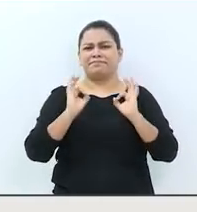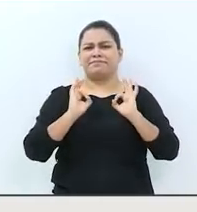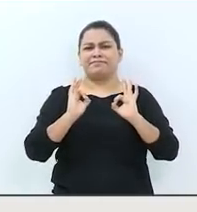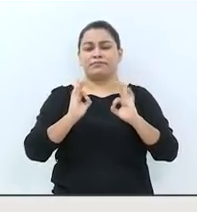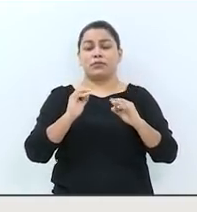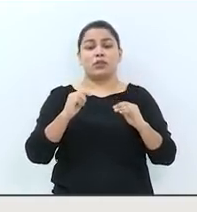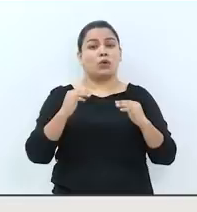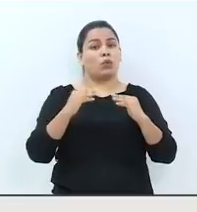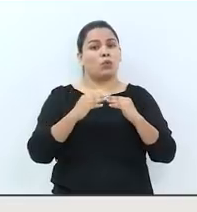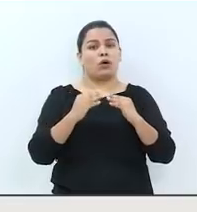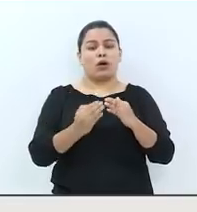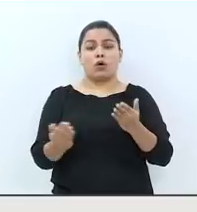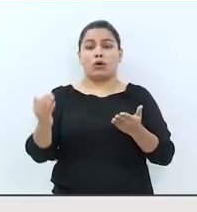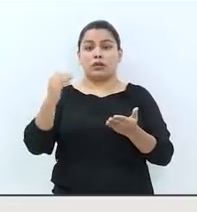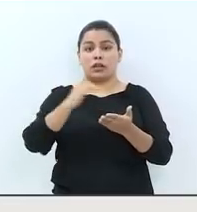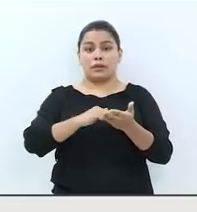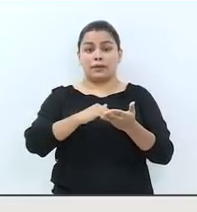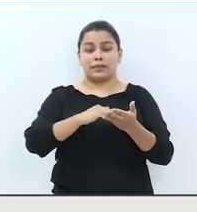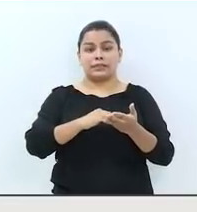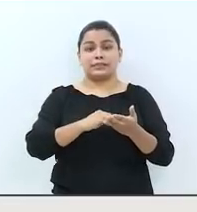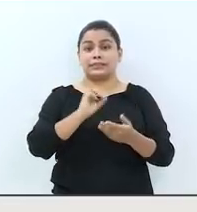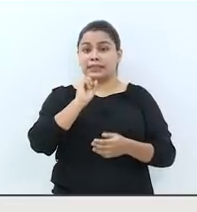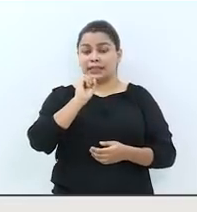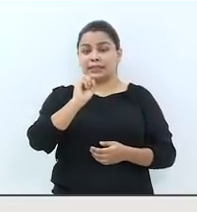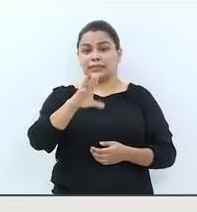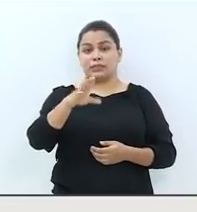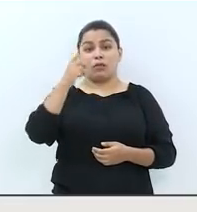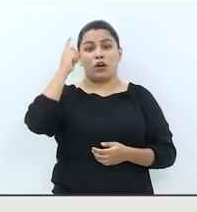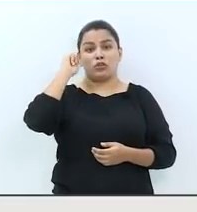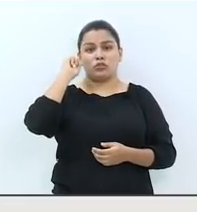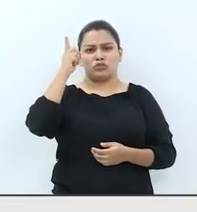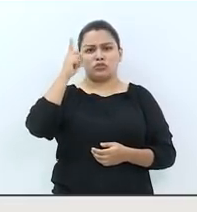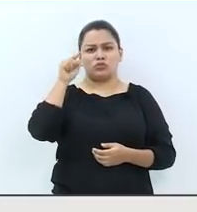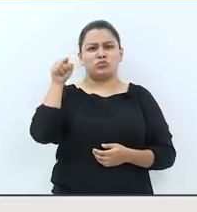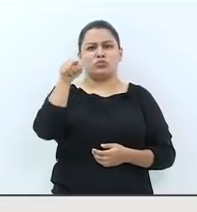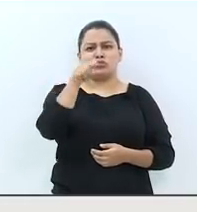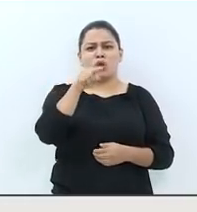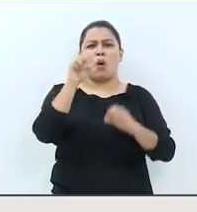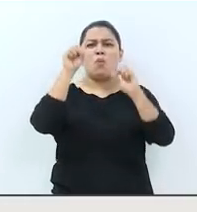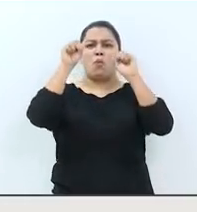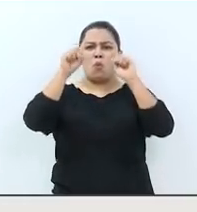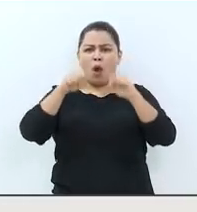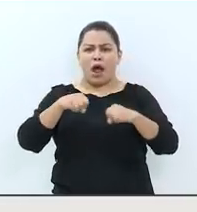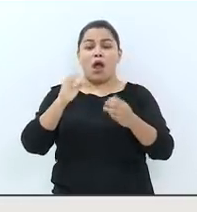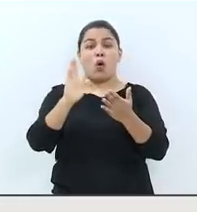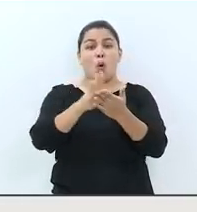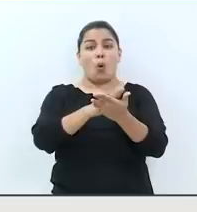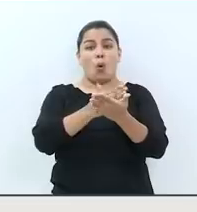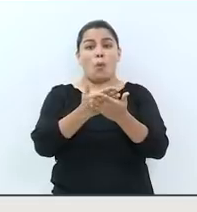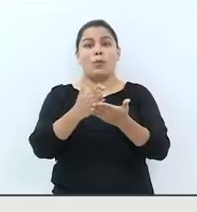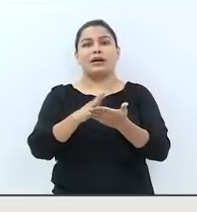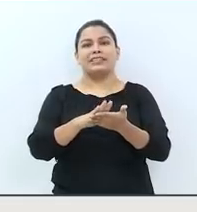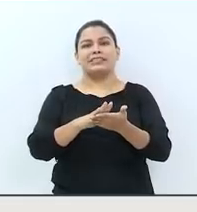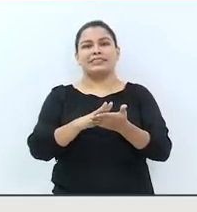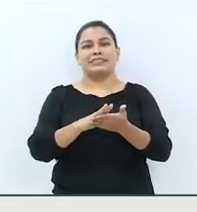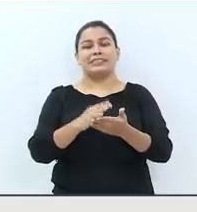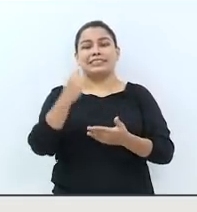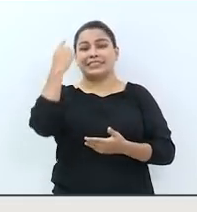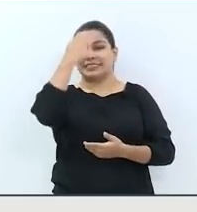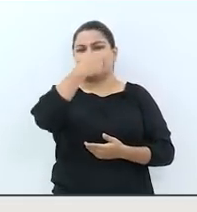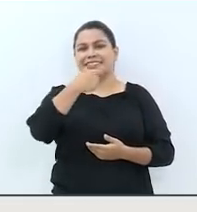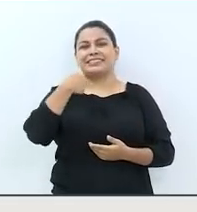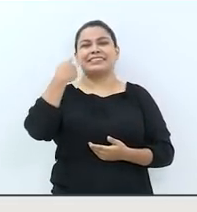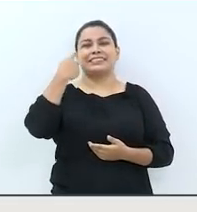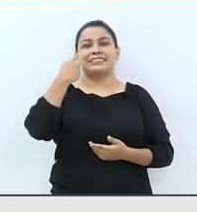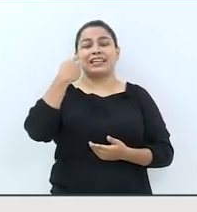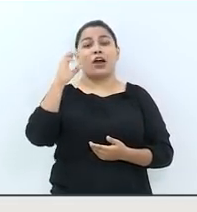Igual, nuevamente, hacemos el llamado, estimadas y estimados docentes, a que ustedes puedan en el chat compartirnos la carita,